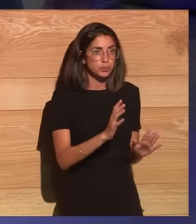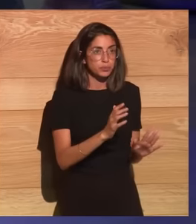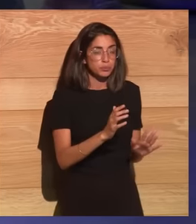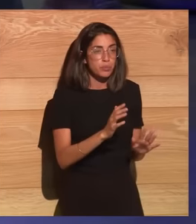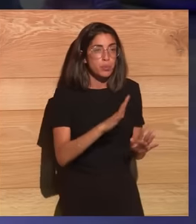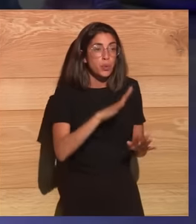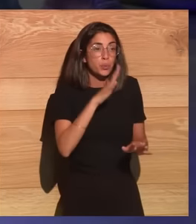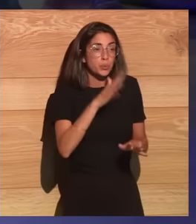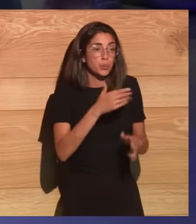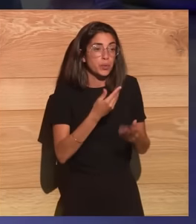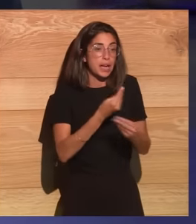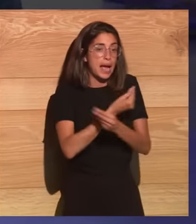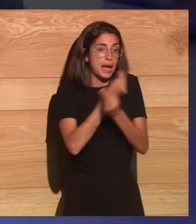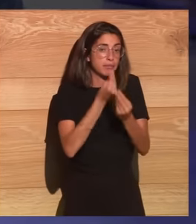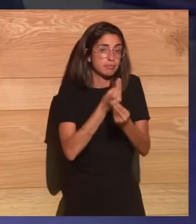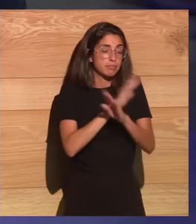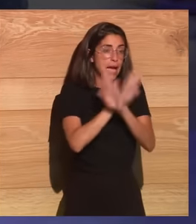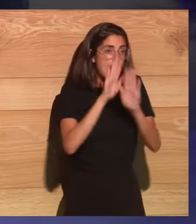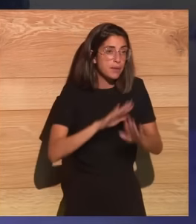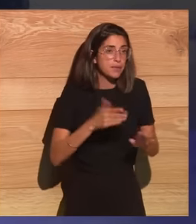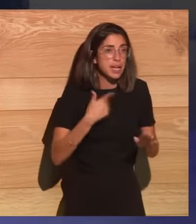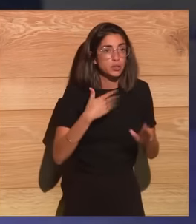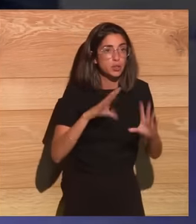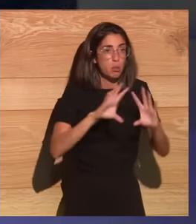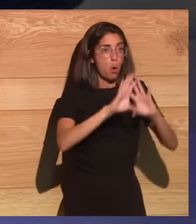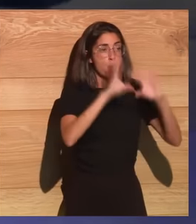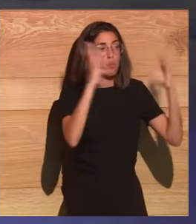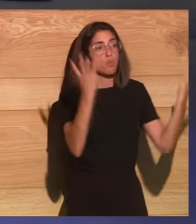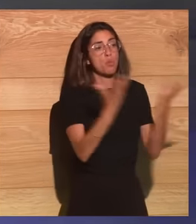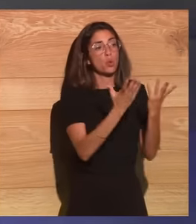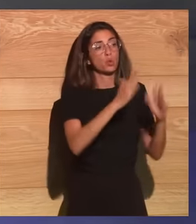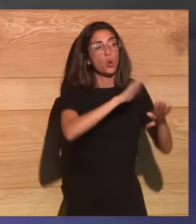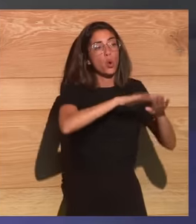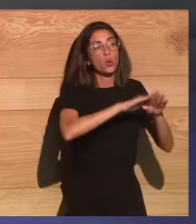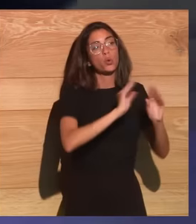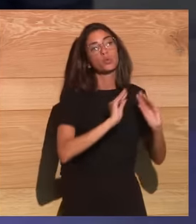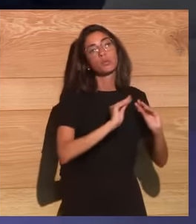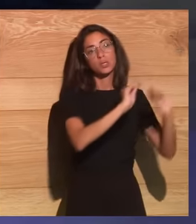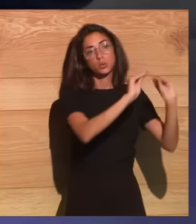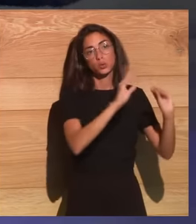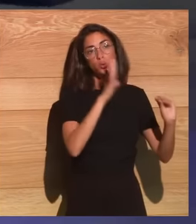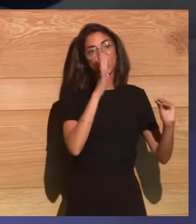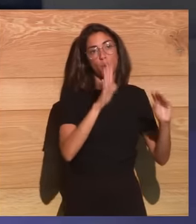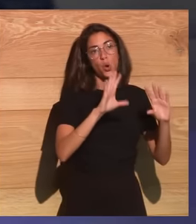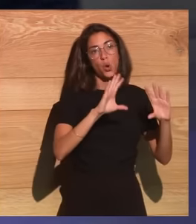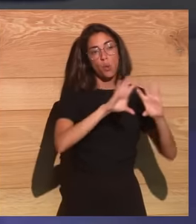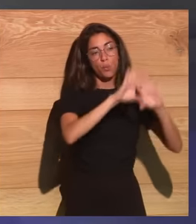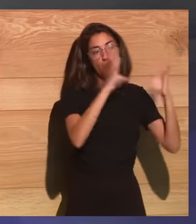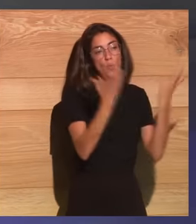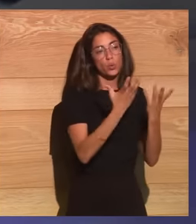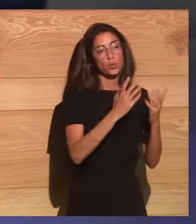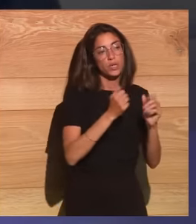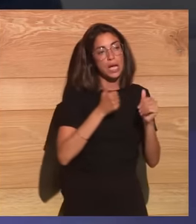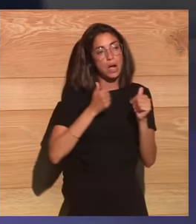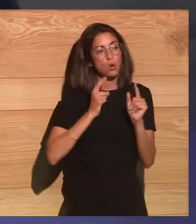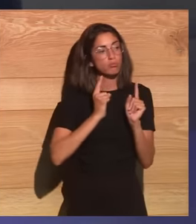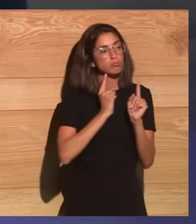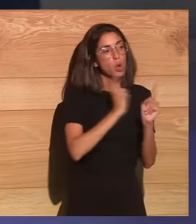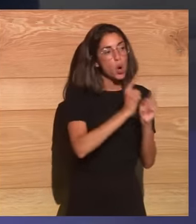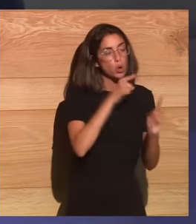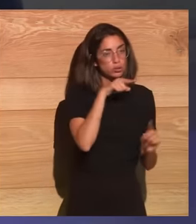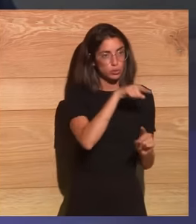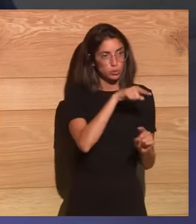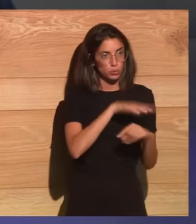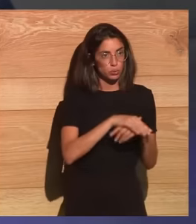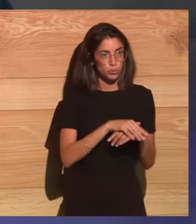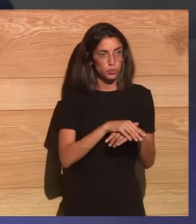digamos, le achacas todos los fracasos, se lo achacas al universo. O sea, como si el universo conspirara contra ti y te ha hecho ir por eso. O sea, tú no